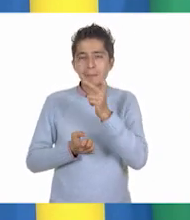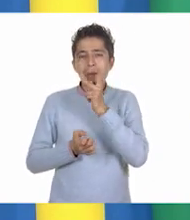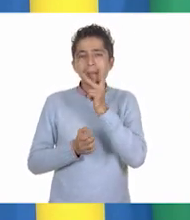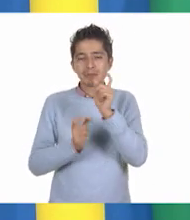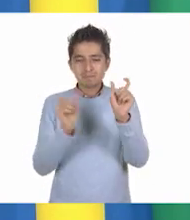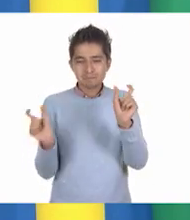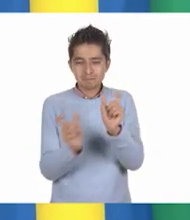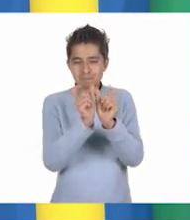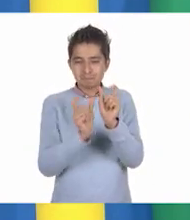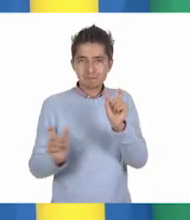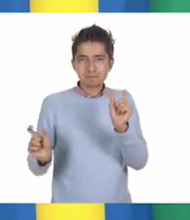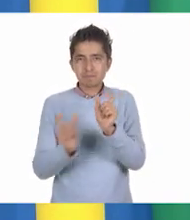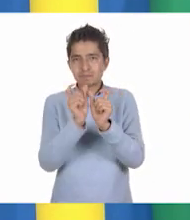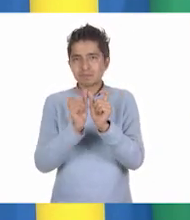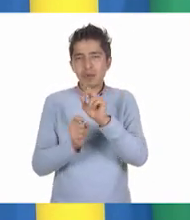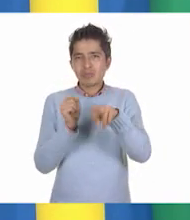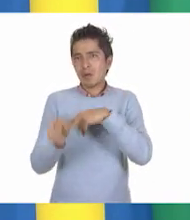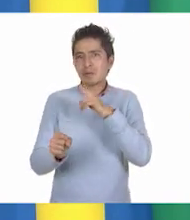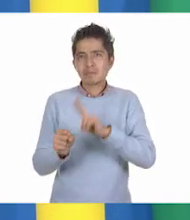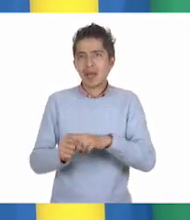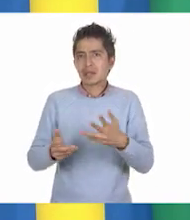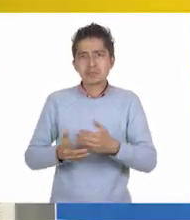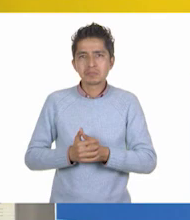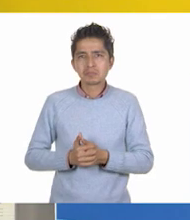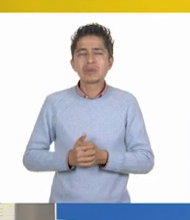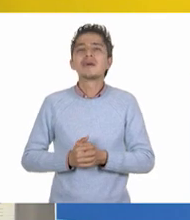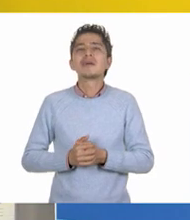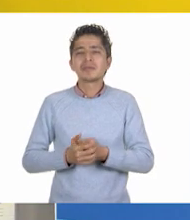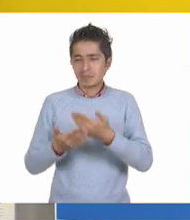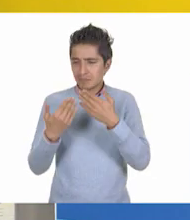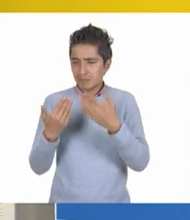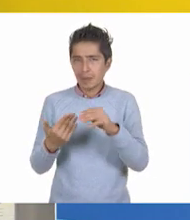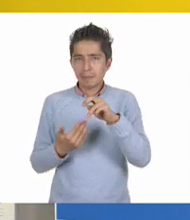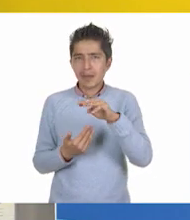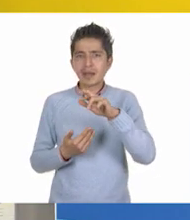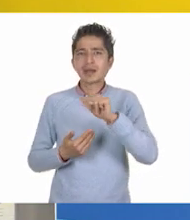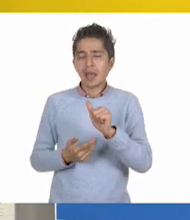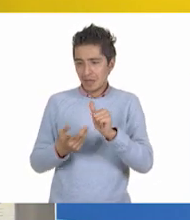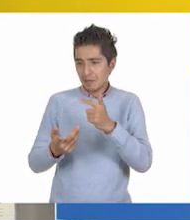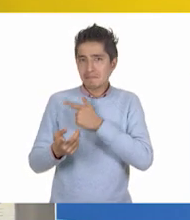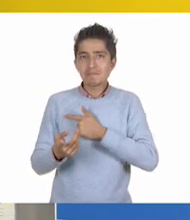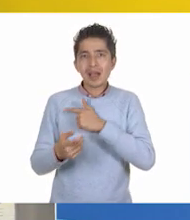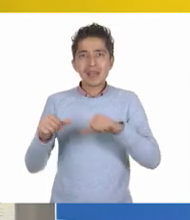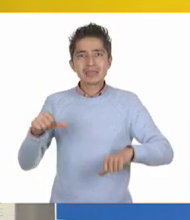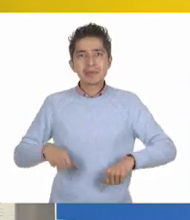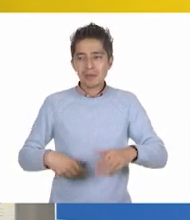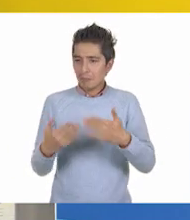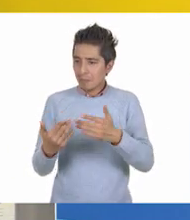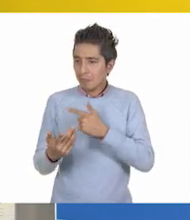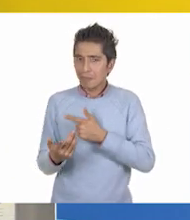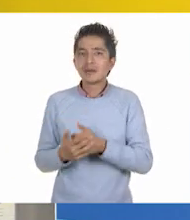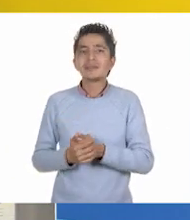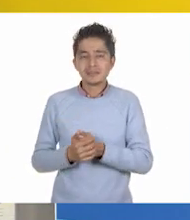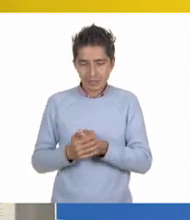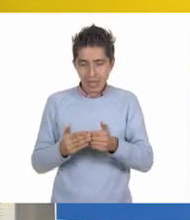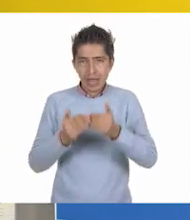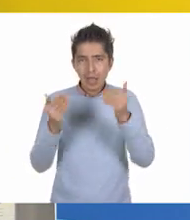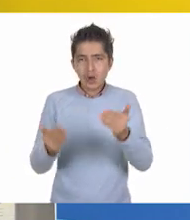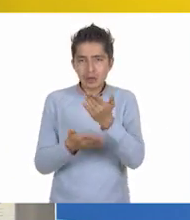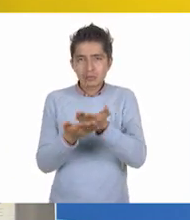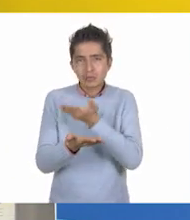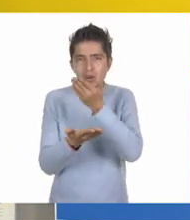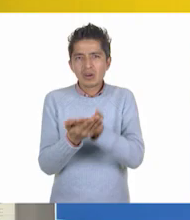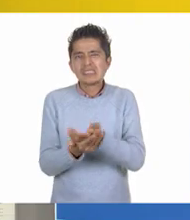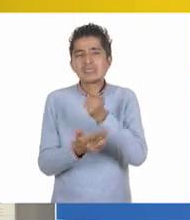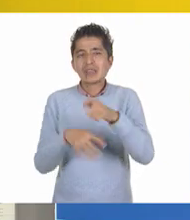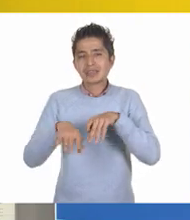que no utilizamos normalmente. Muy bien, María, qué gusto que te haya gustado la actividad y pues ahora ha llegado el momento de proponer una